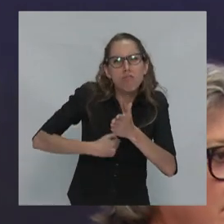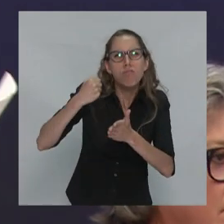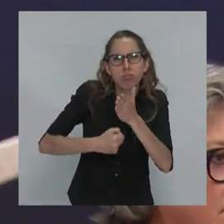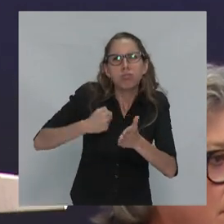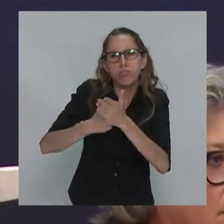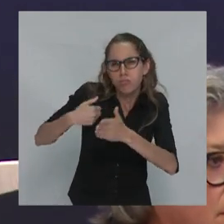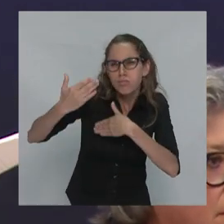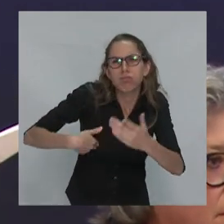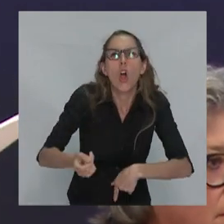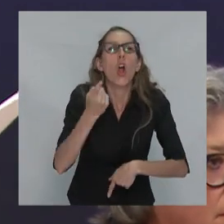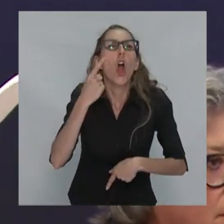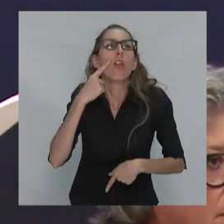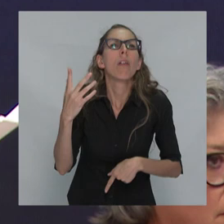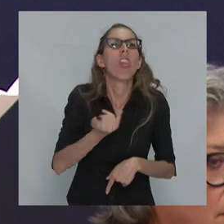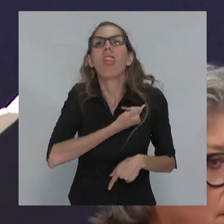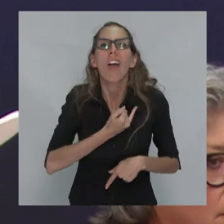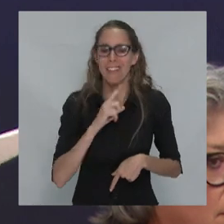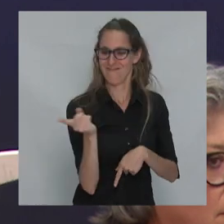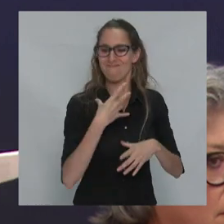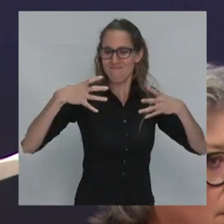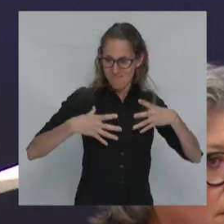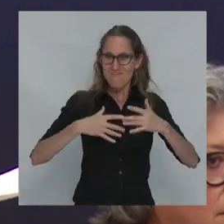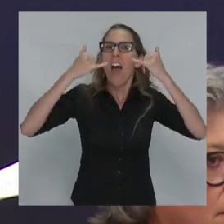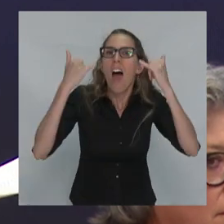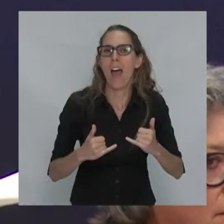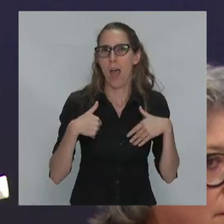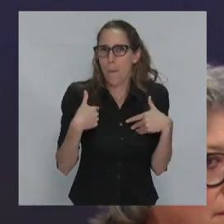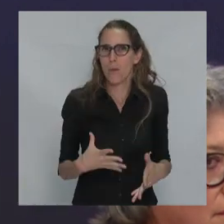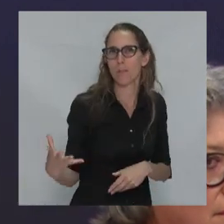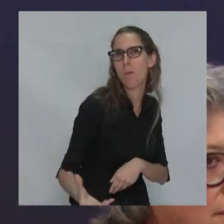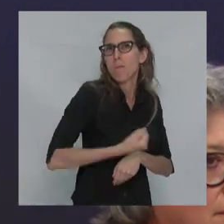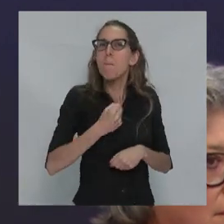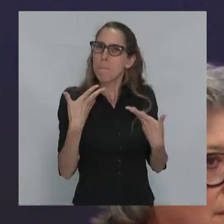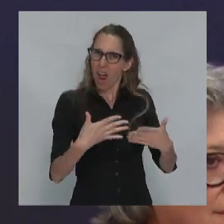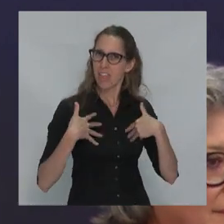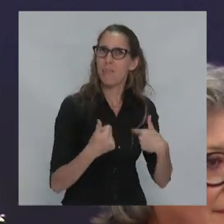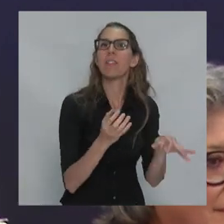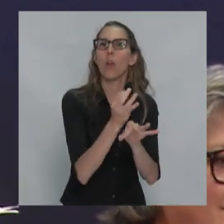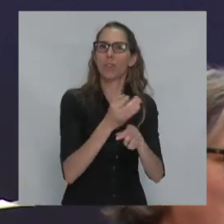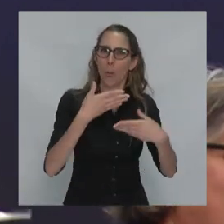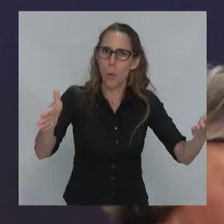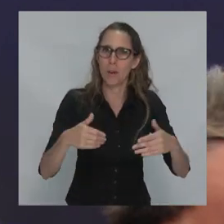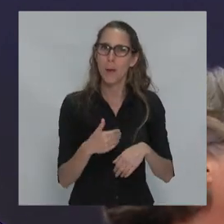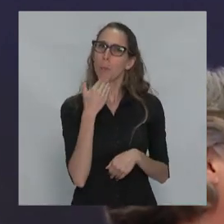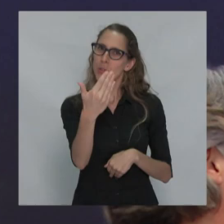el conocimiento están en nuestro lado. Usémoslo en defensa de la educación pública. Muchas